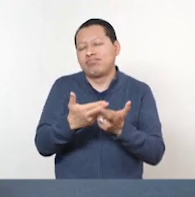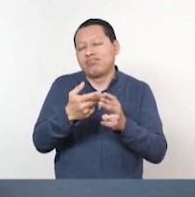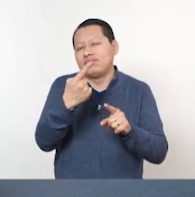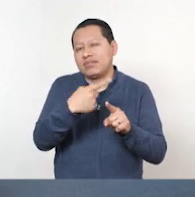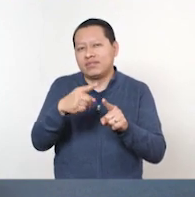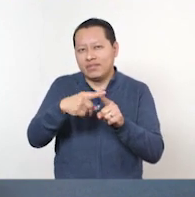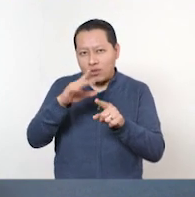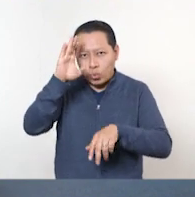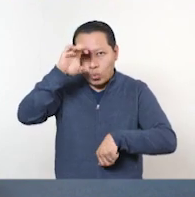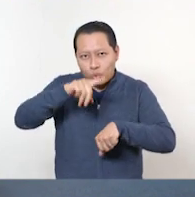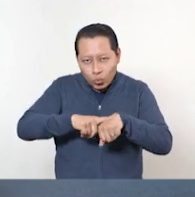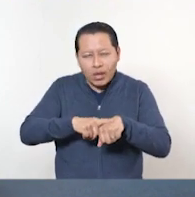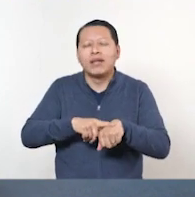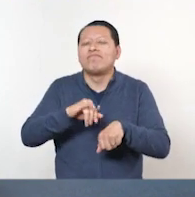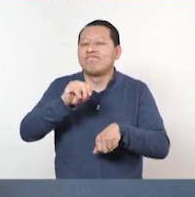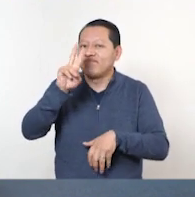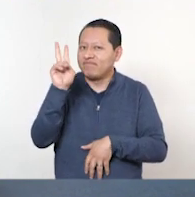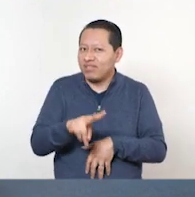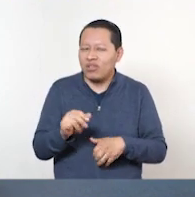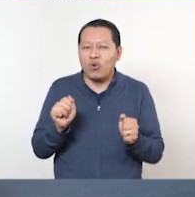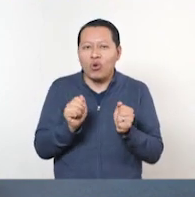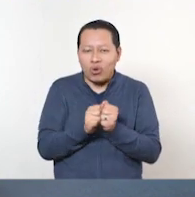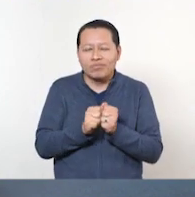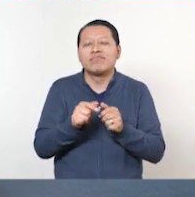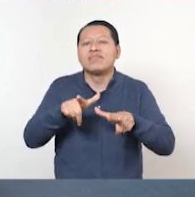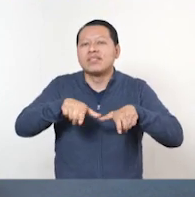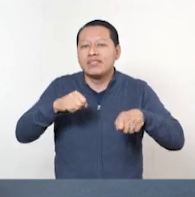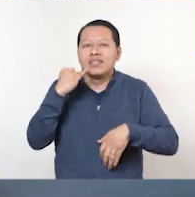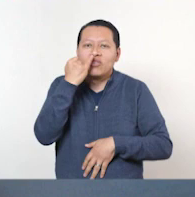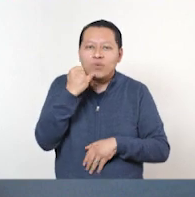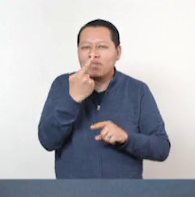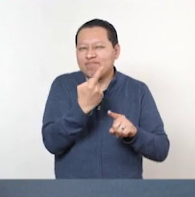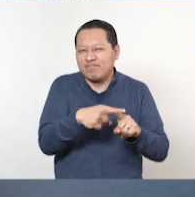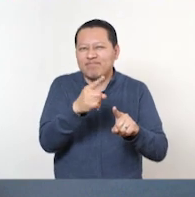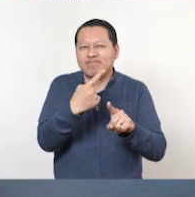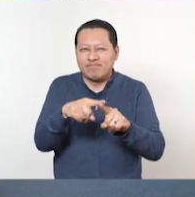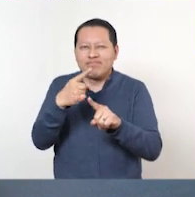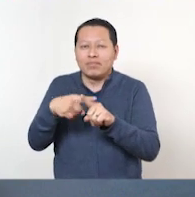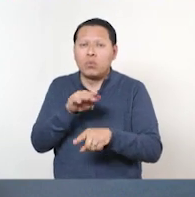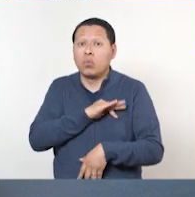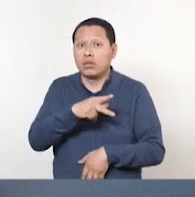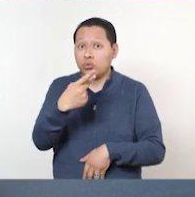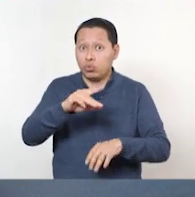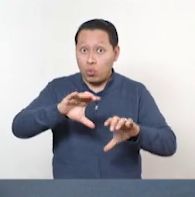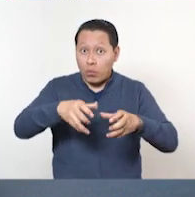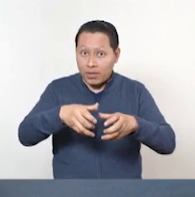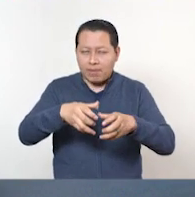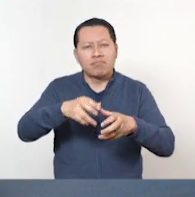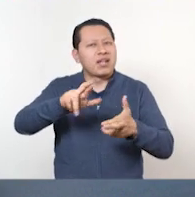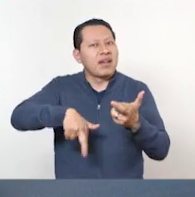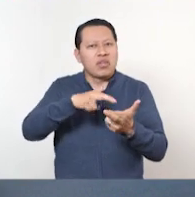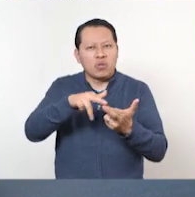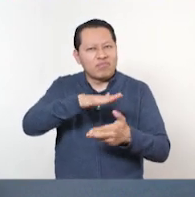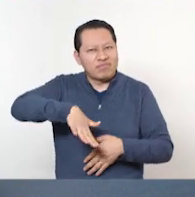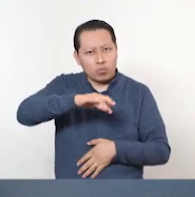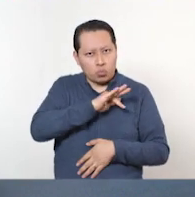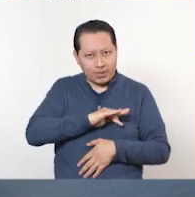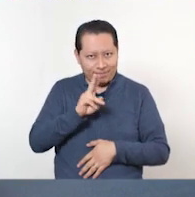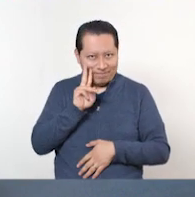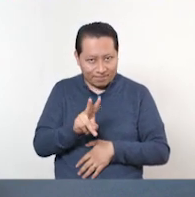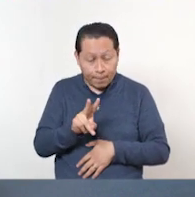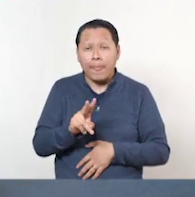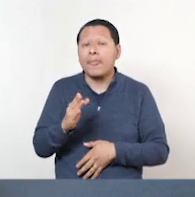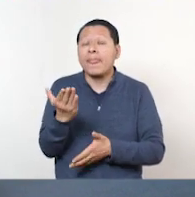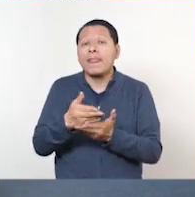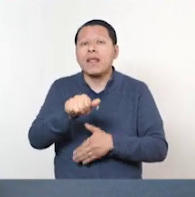tiene diversas culturas. Exacto, con diversidad étnica y lingüística, que ustedes pueden observar en su comunidad o en su región.